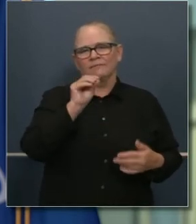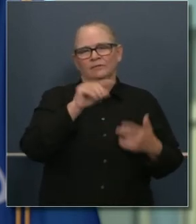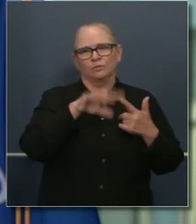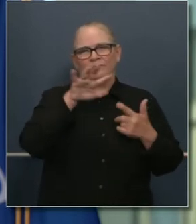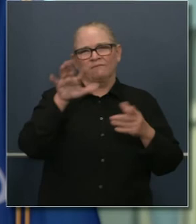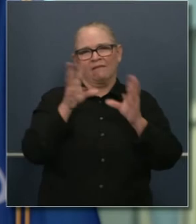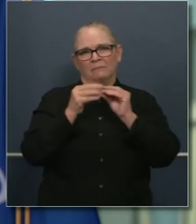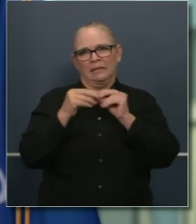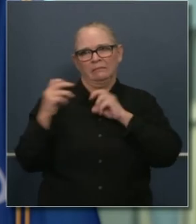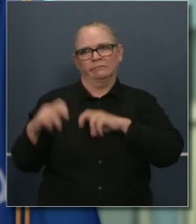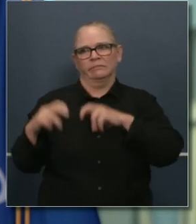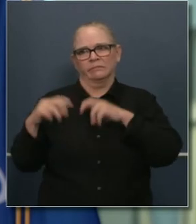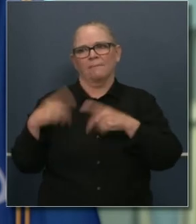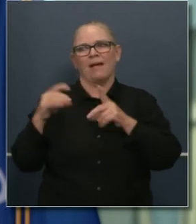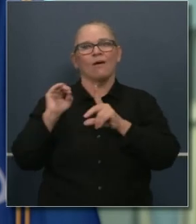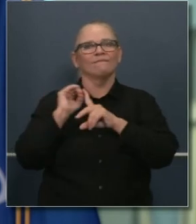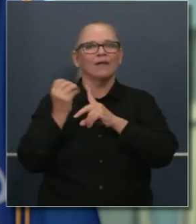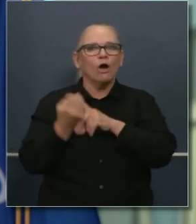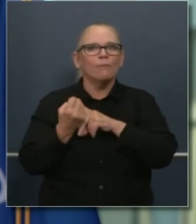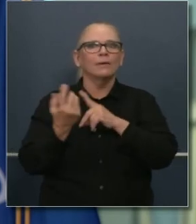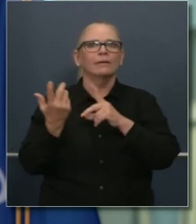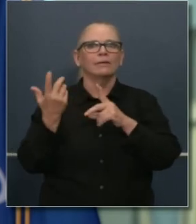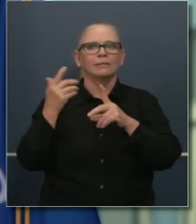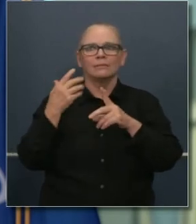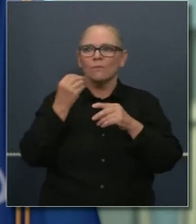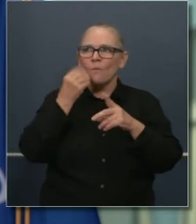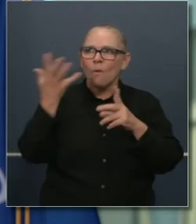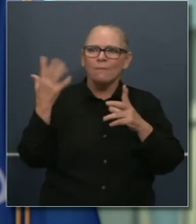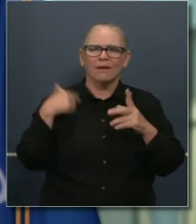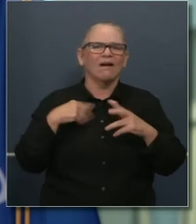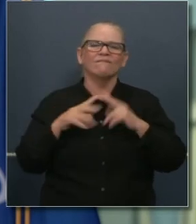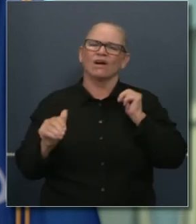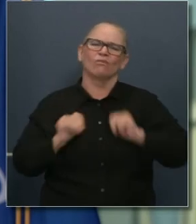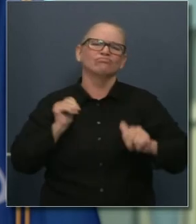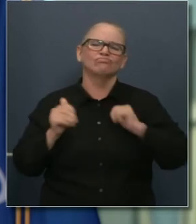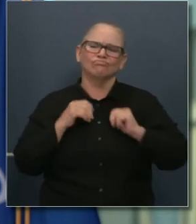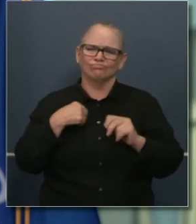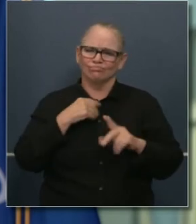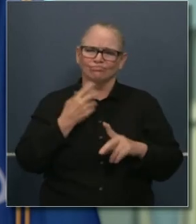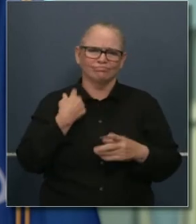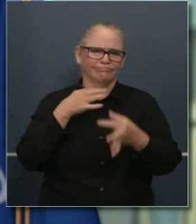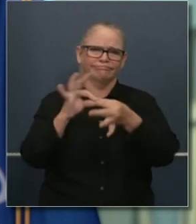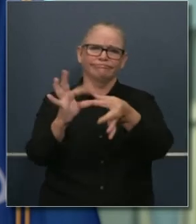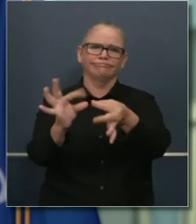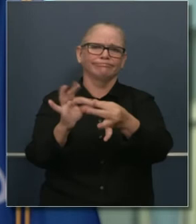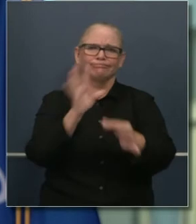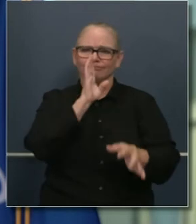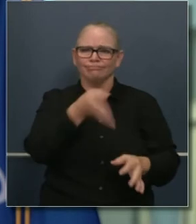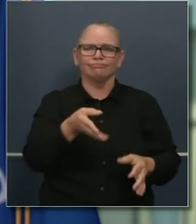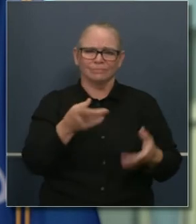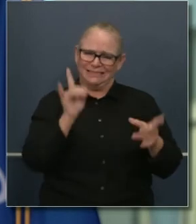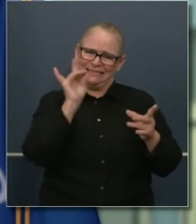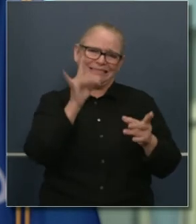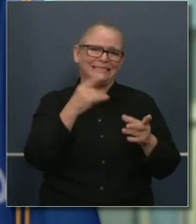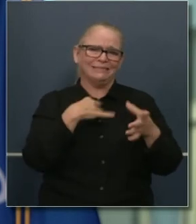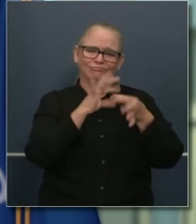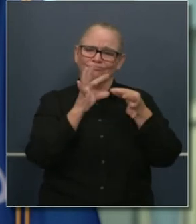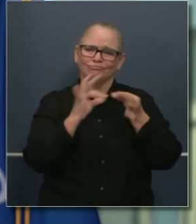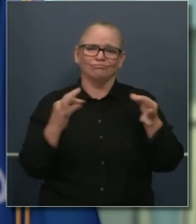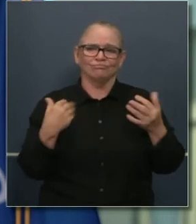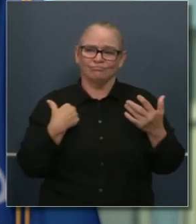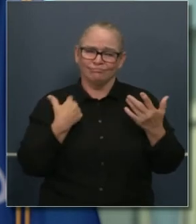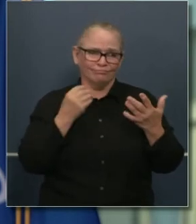ellas que tienen que ver con el ambiente de la de la el área de energía verde